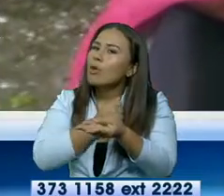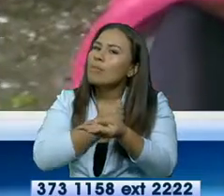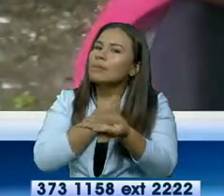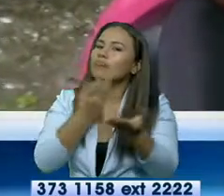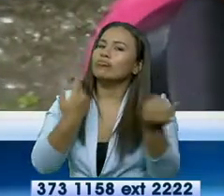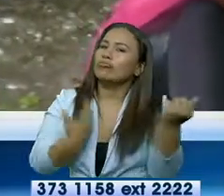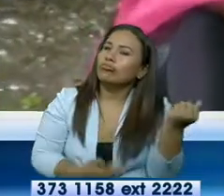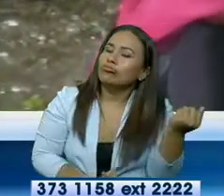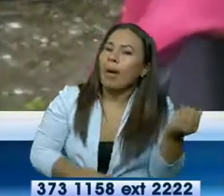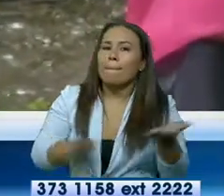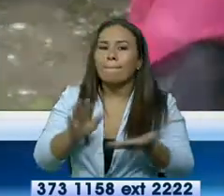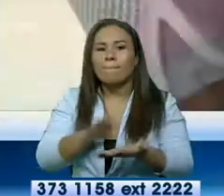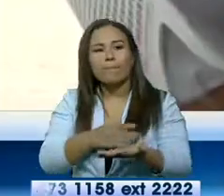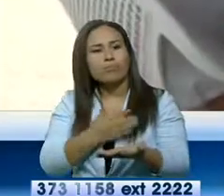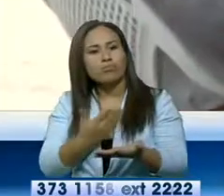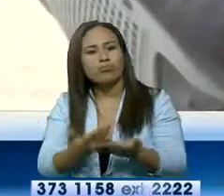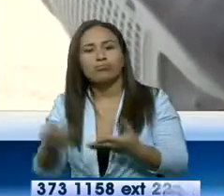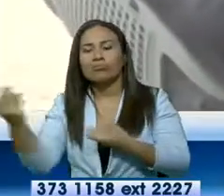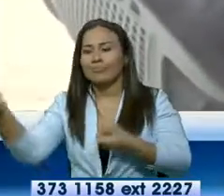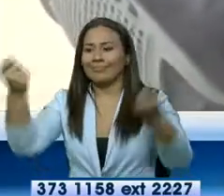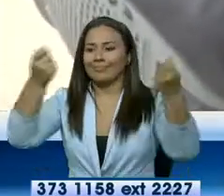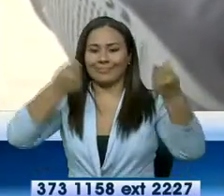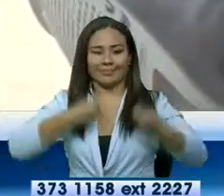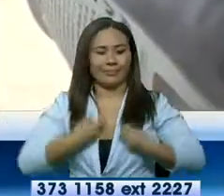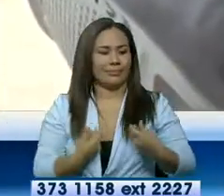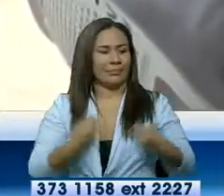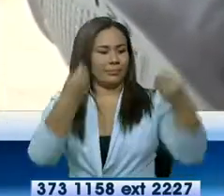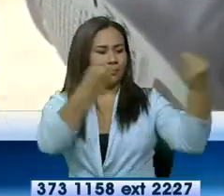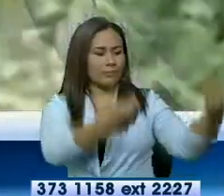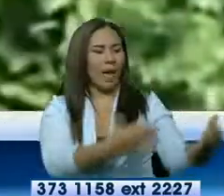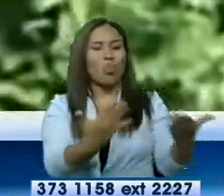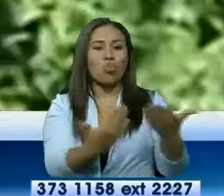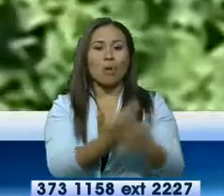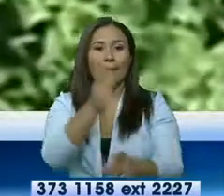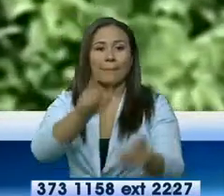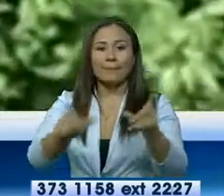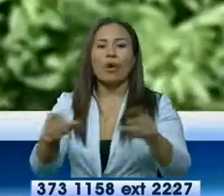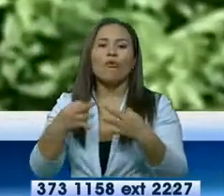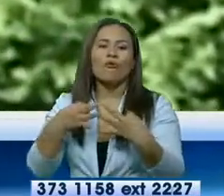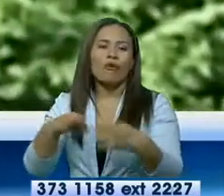Kalaza destacan su legado, que ahora es transmitido a las nuevas generaciones